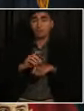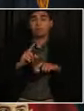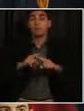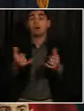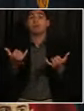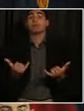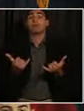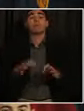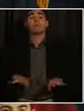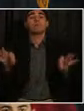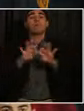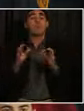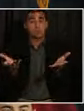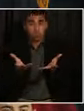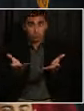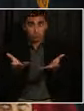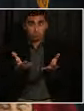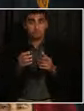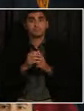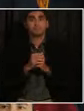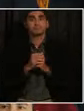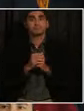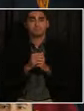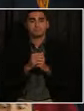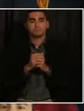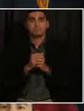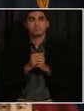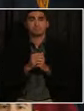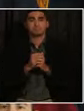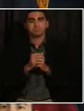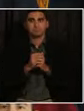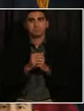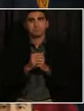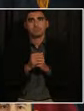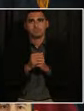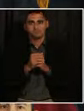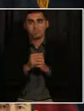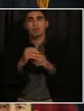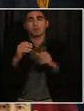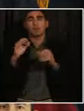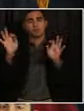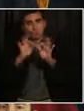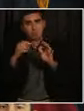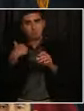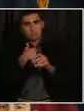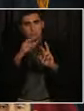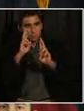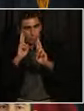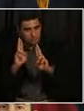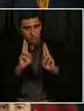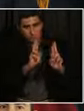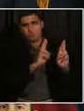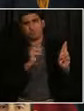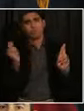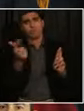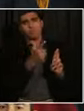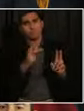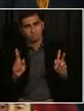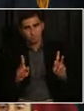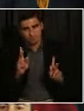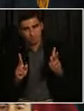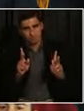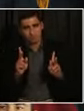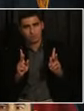ahora llamamos a la civilidad y el respeto para todos,